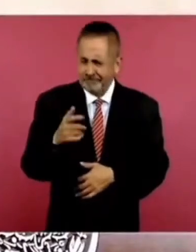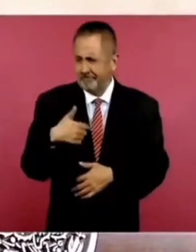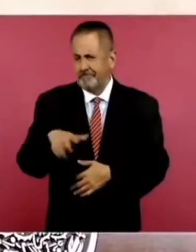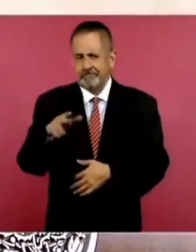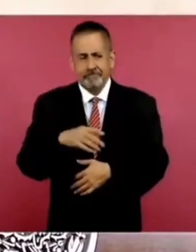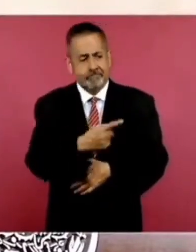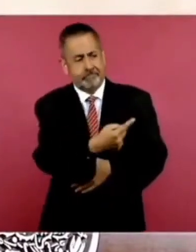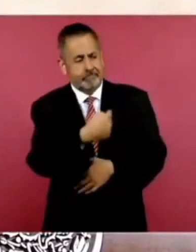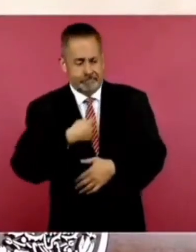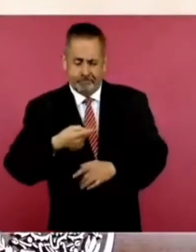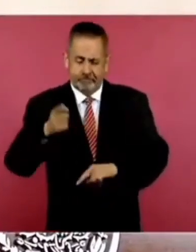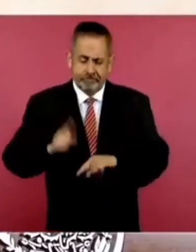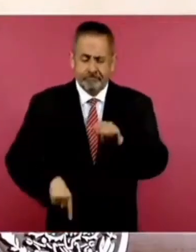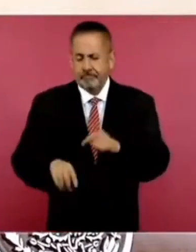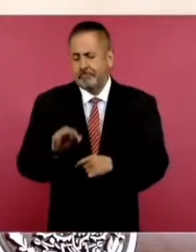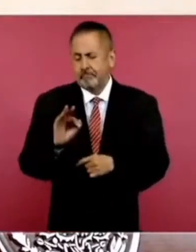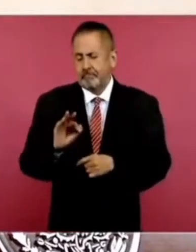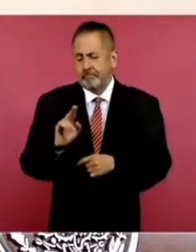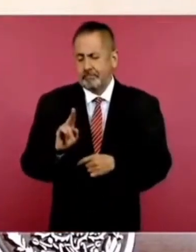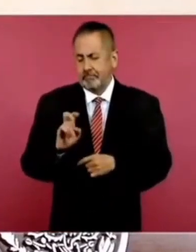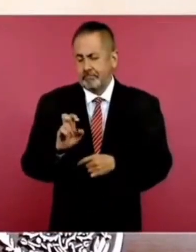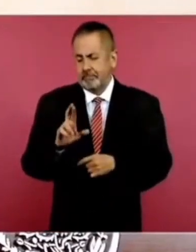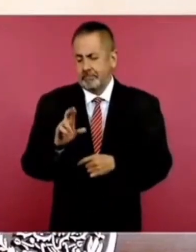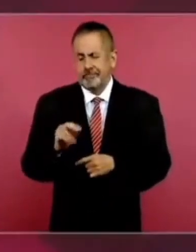un desafuero